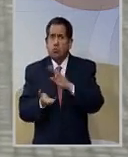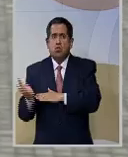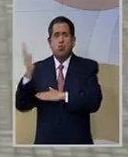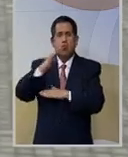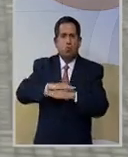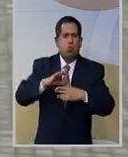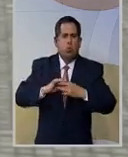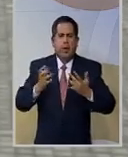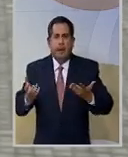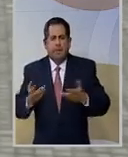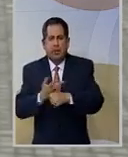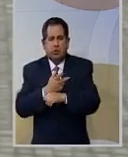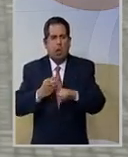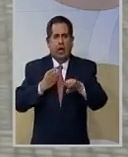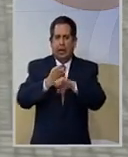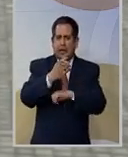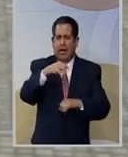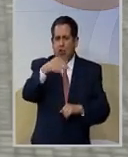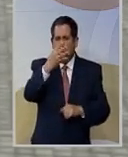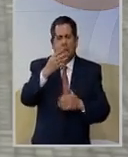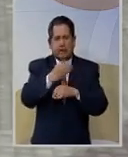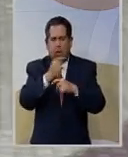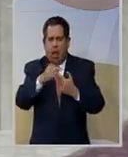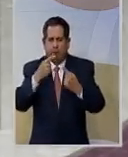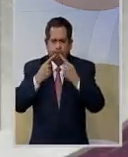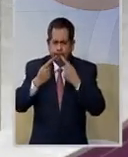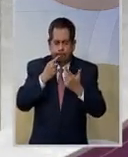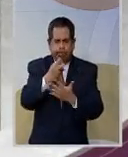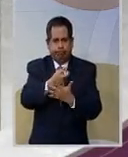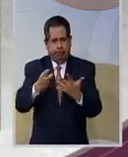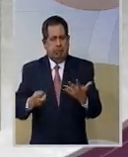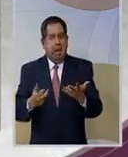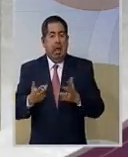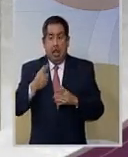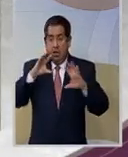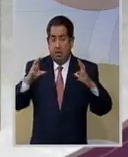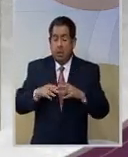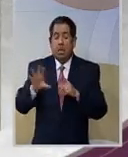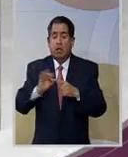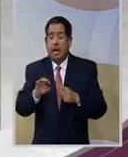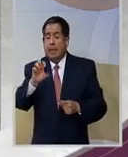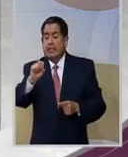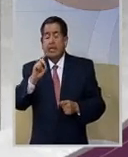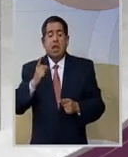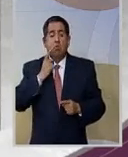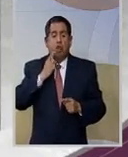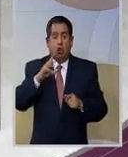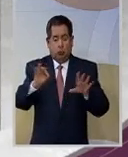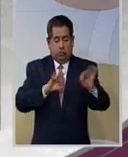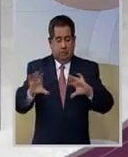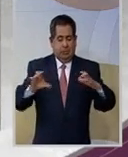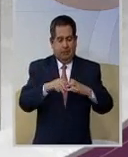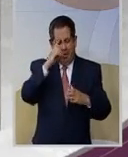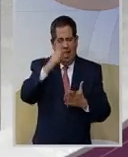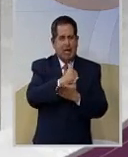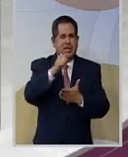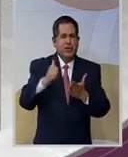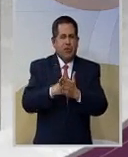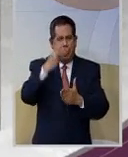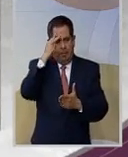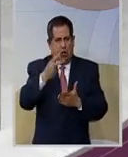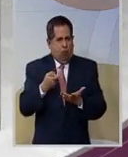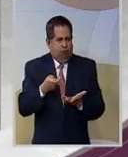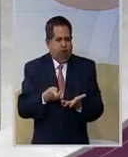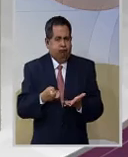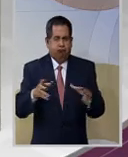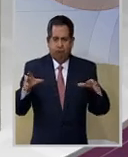las 14 entidades federativas del país, que incluye la elección de 60 diputados que estarán integrando la Asamblea Constituyente de la Ciudad